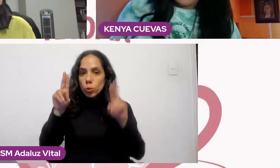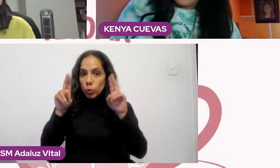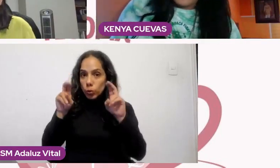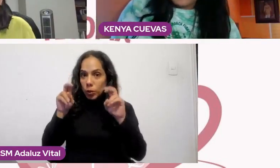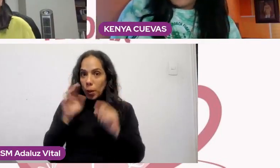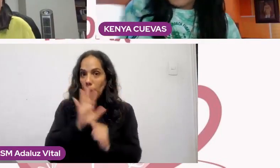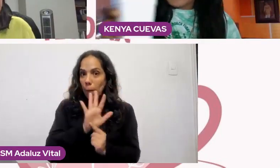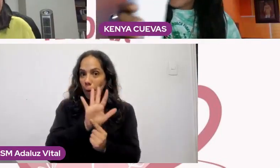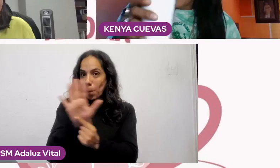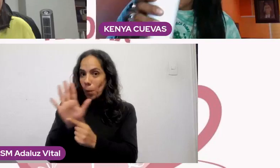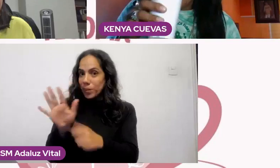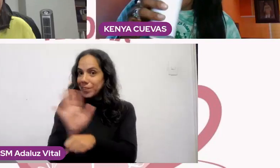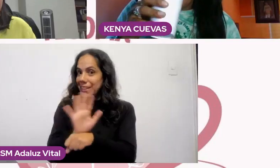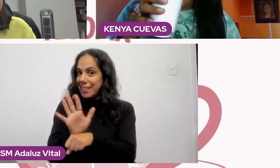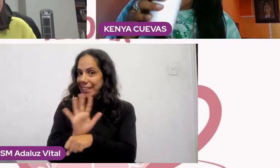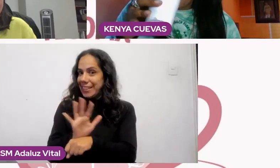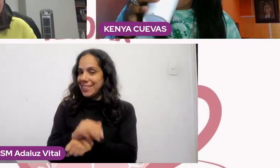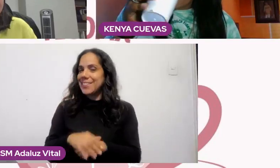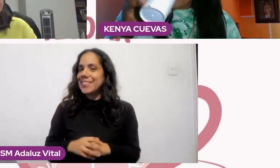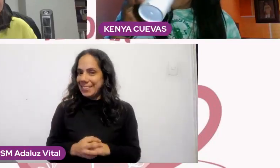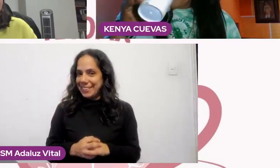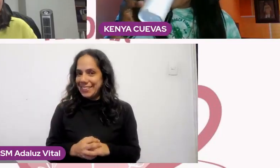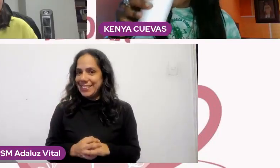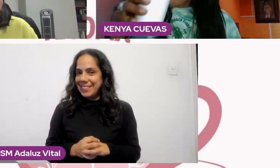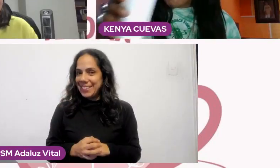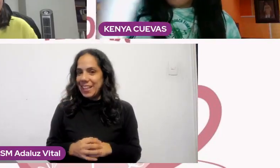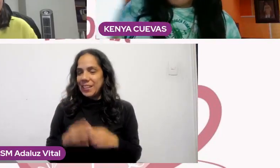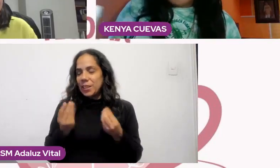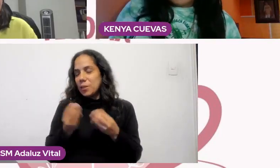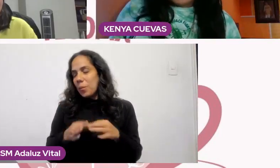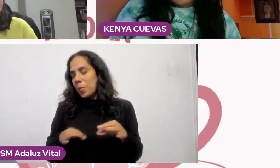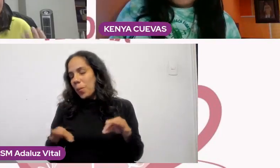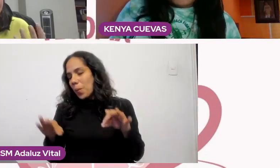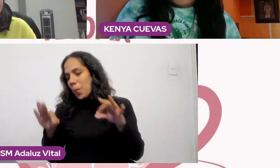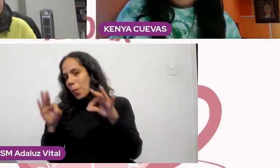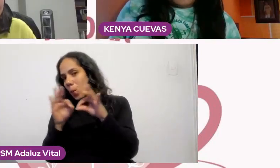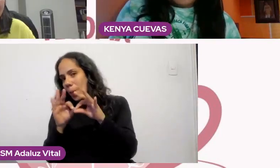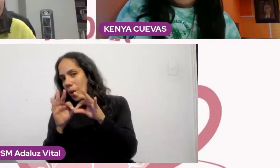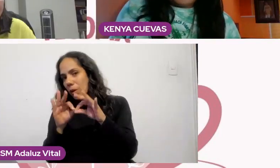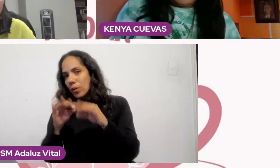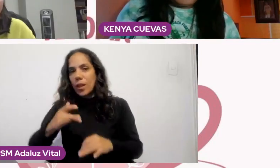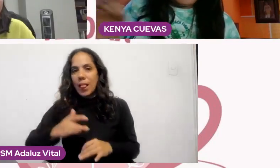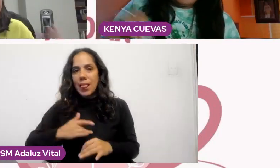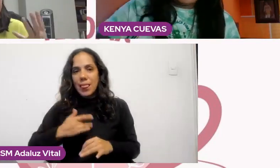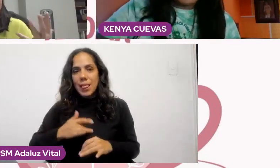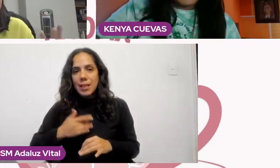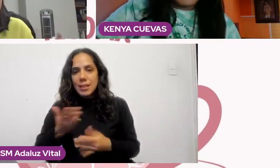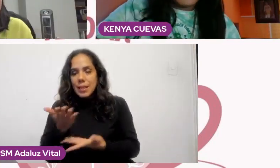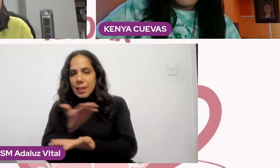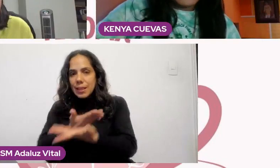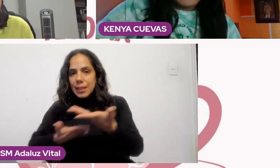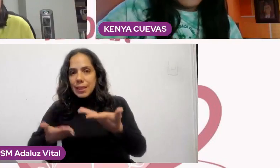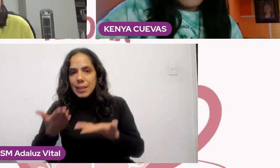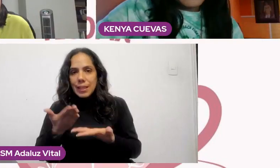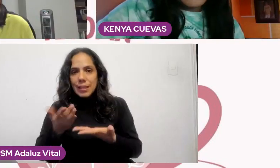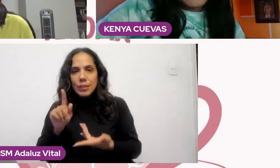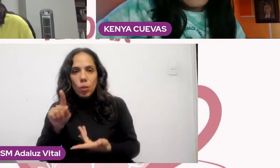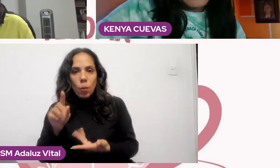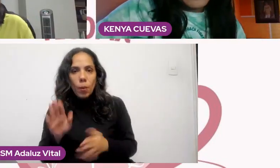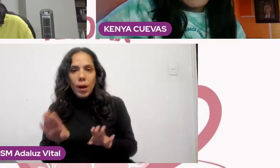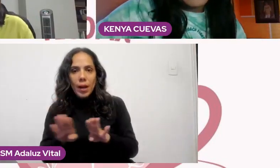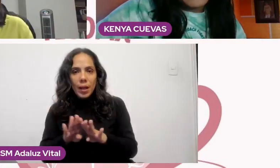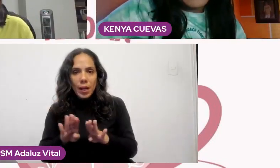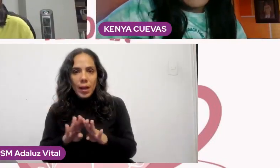principalmente la importancia, como bien dices, desde sensibilizar en el nombre, hacer conciencia de qué es